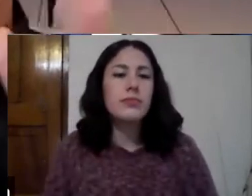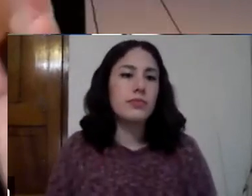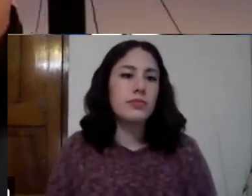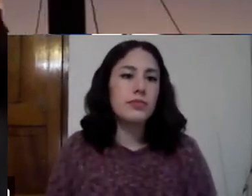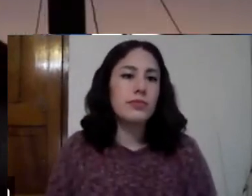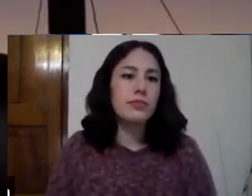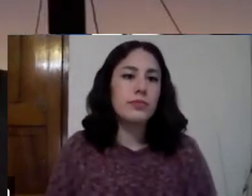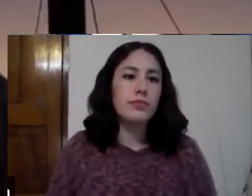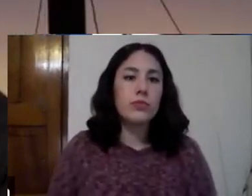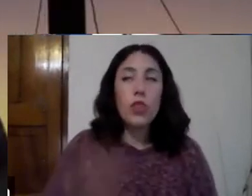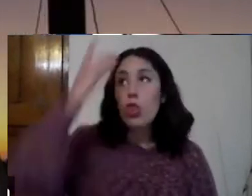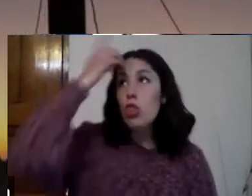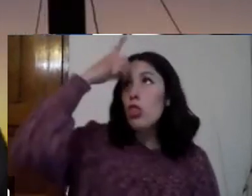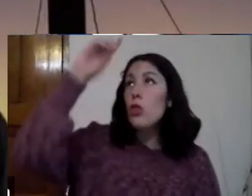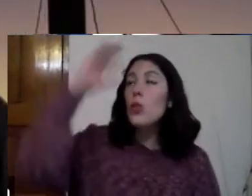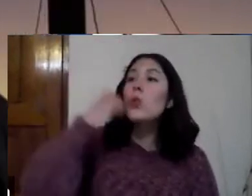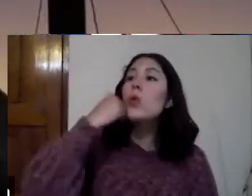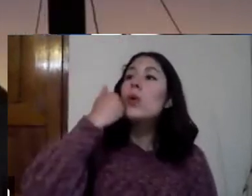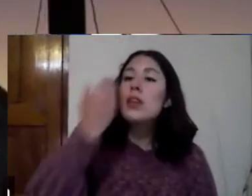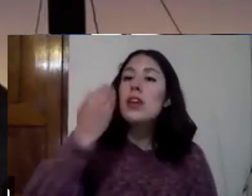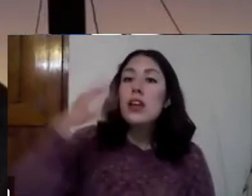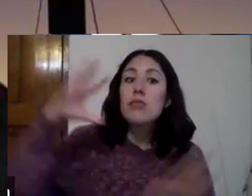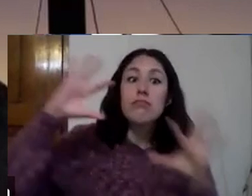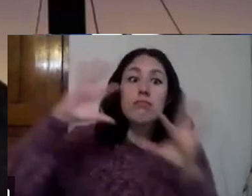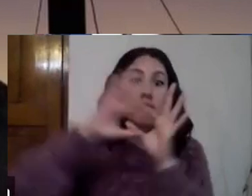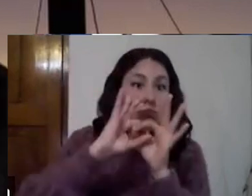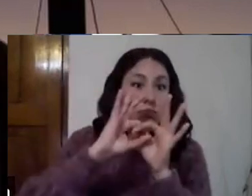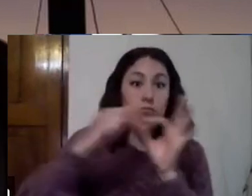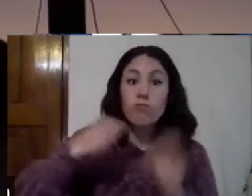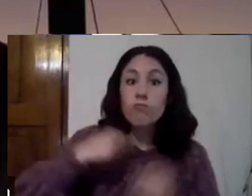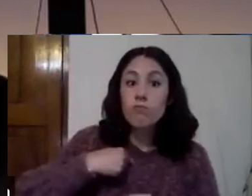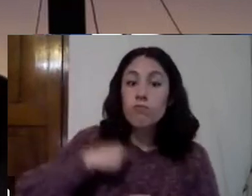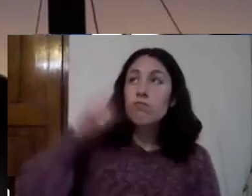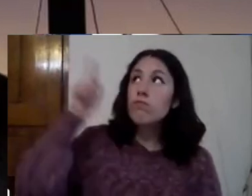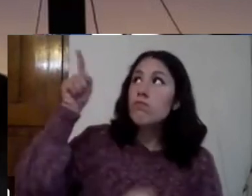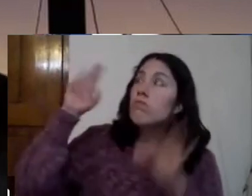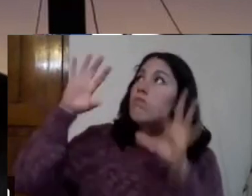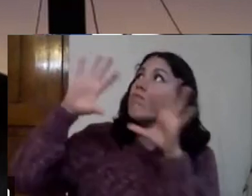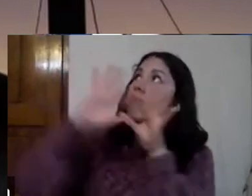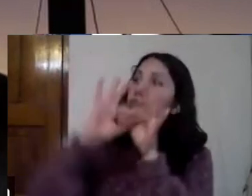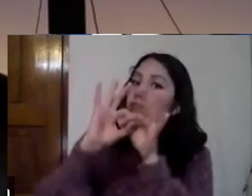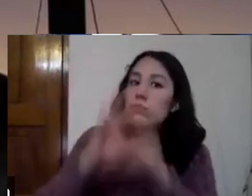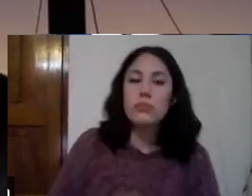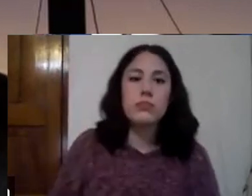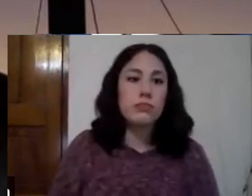Dios quiere un pacto personal conmigo y contigo.